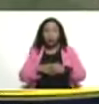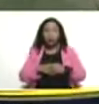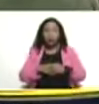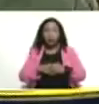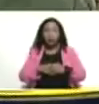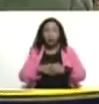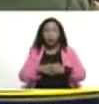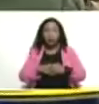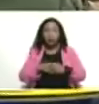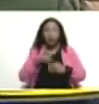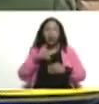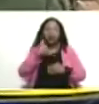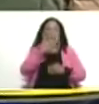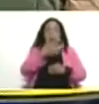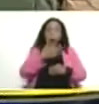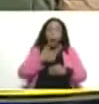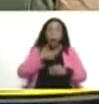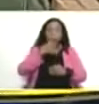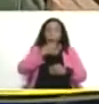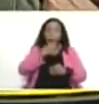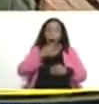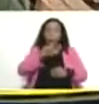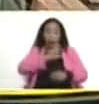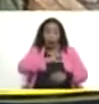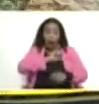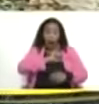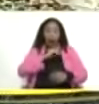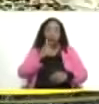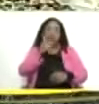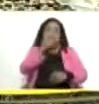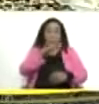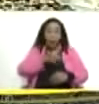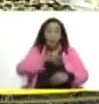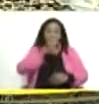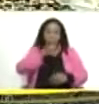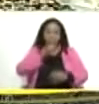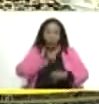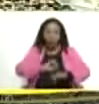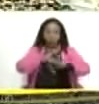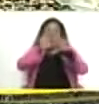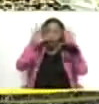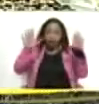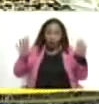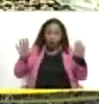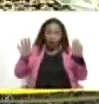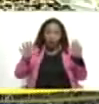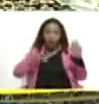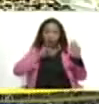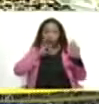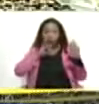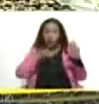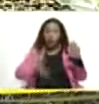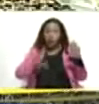Y después lo explicaré. En enero nos vemos y después lo explicaré. Con datos y detalles.